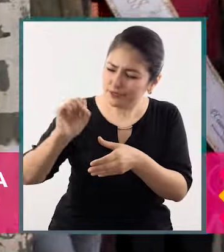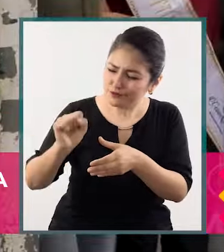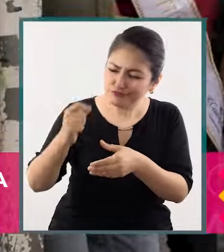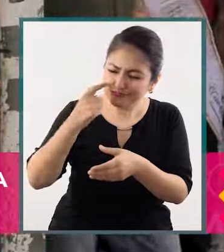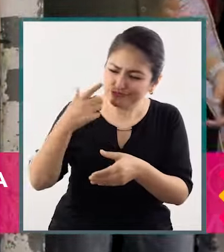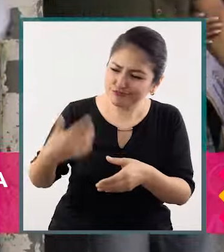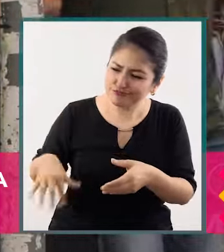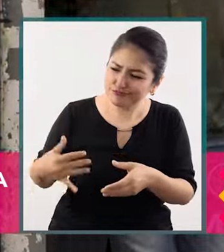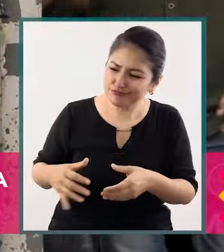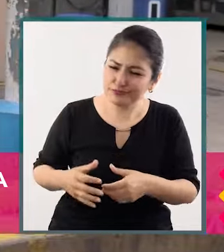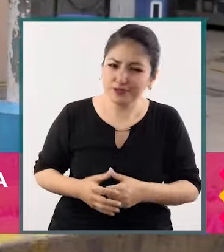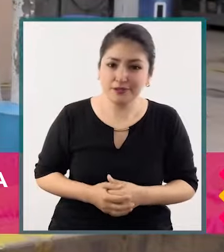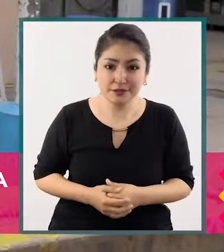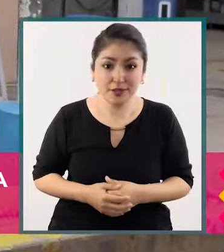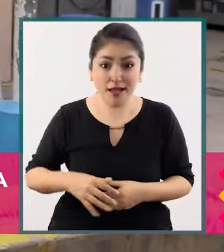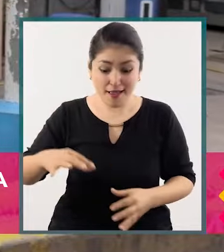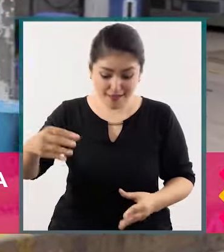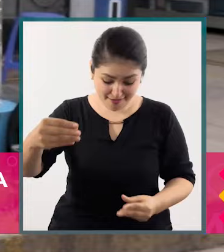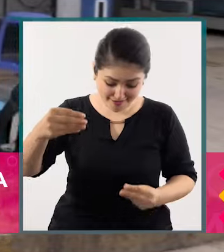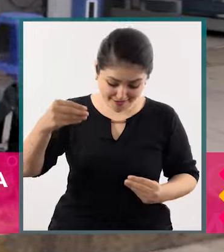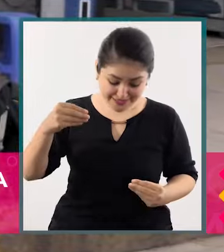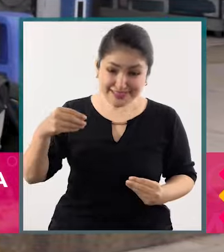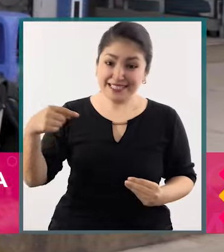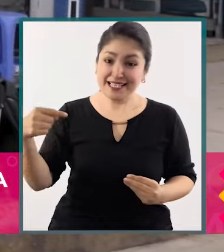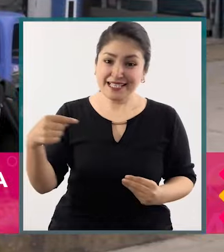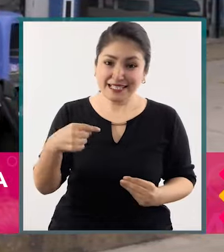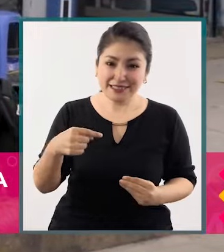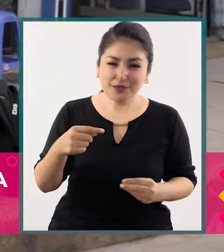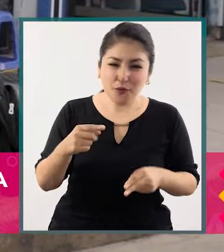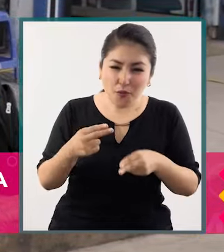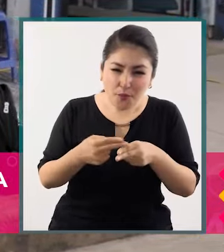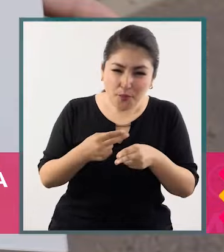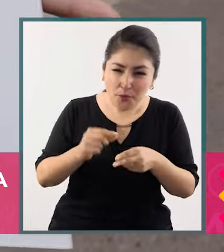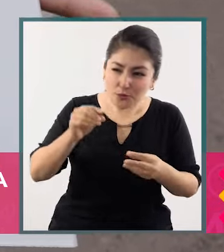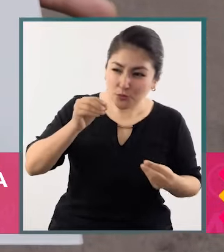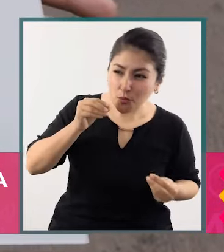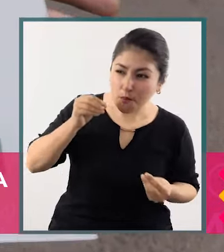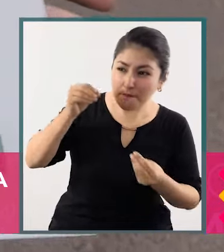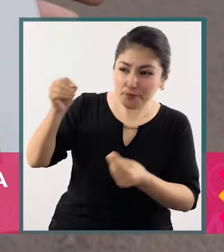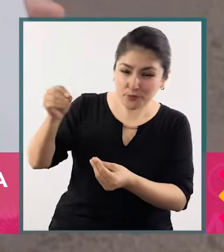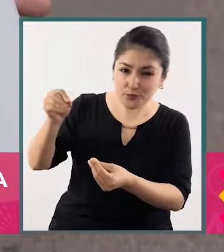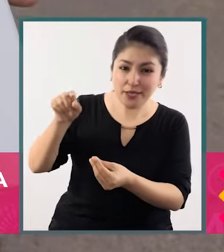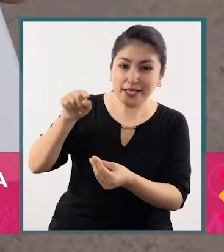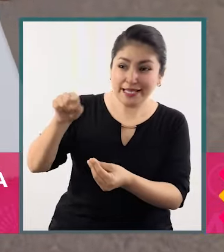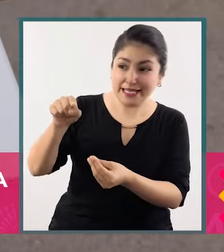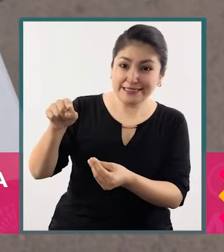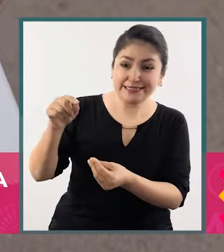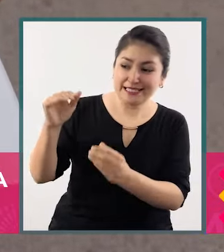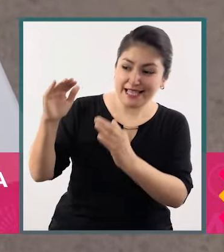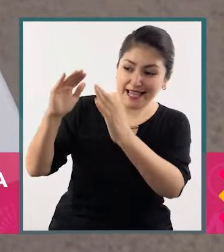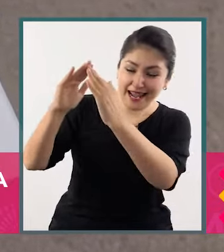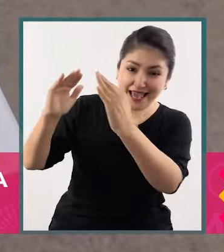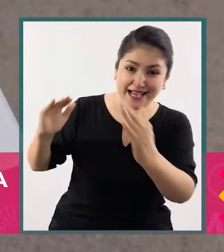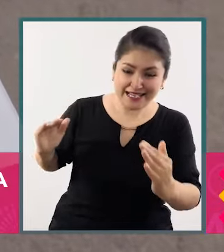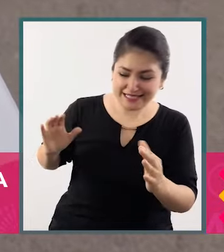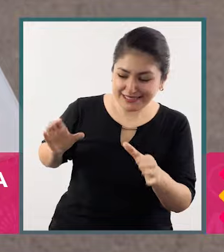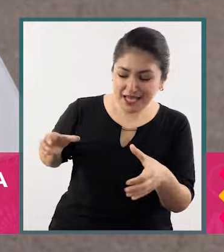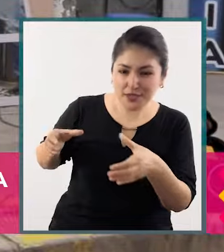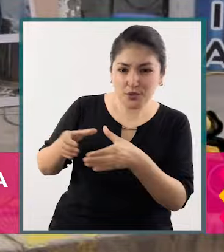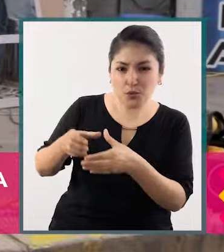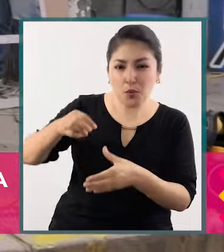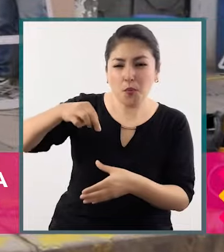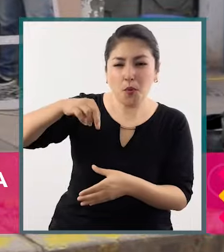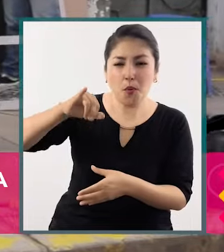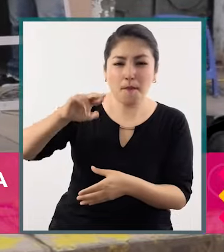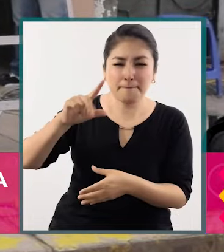peruana. La placa que tengo aquí en mis manos es la que en unos minutos se colocará atrás mío en esta pared en la casa de los Mirlos,